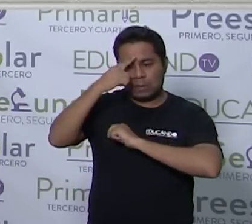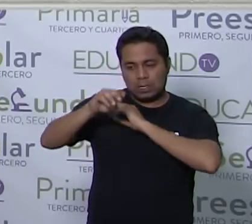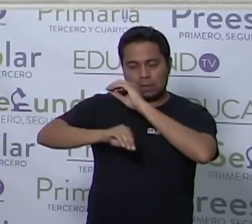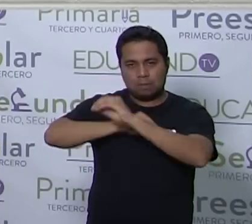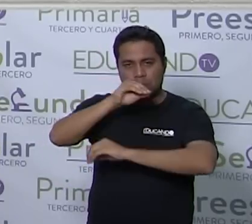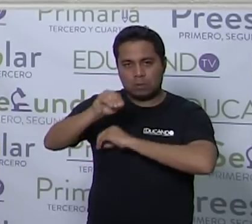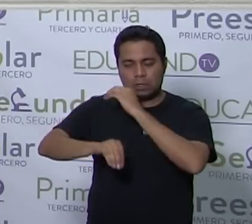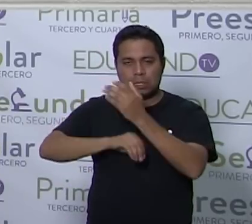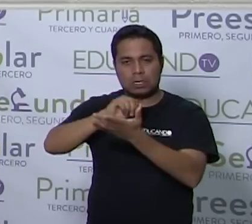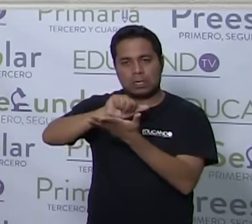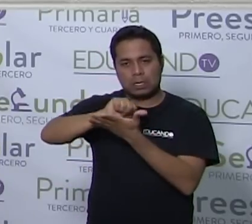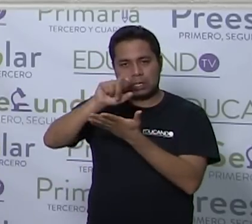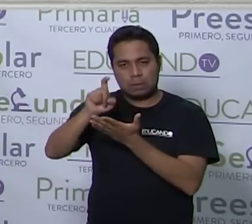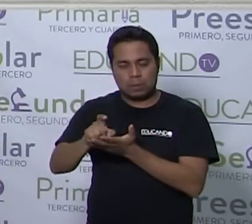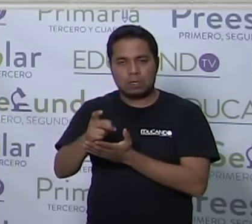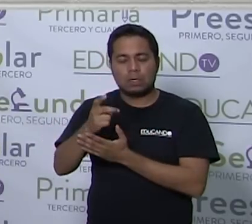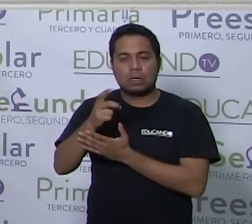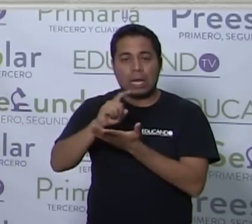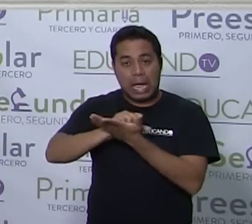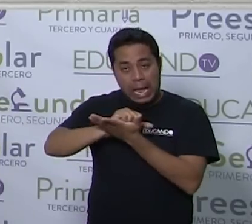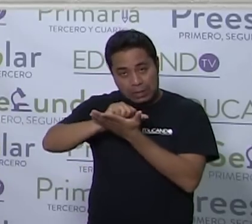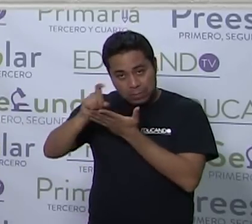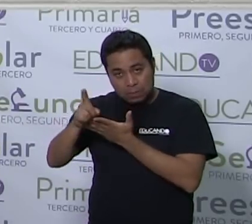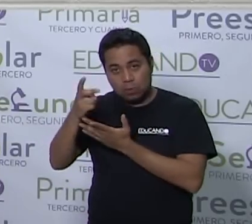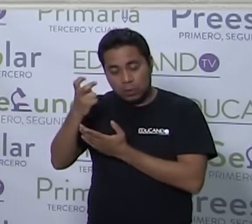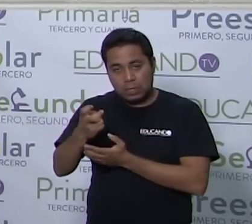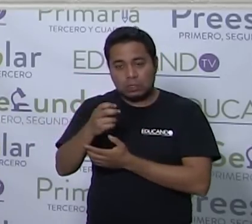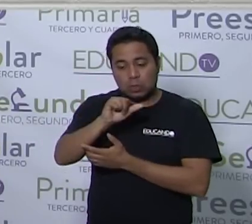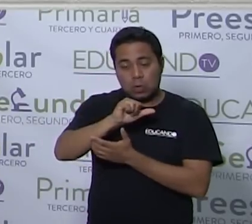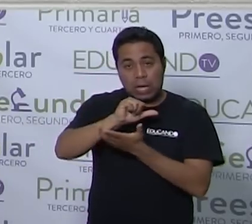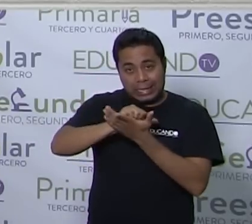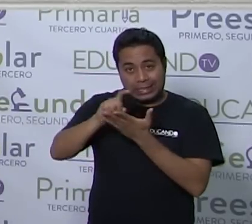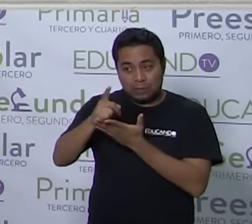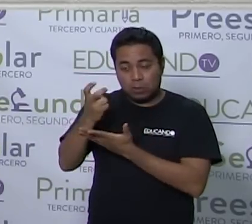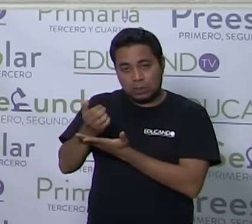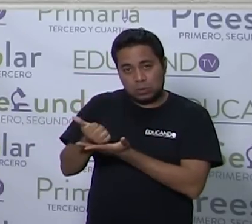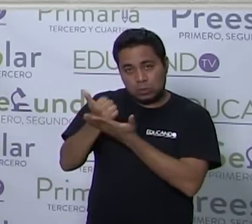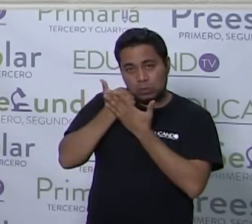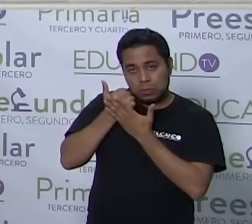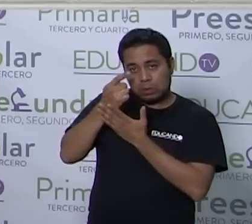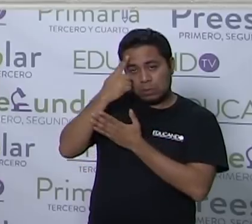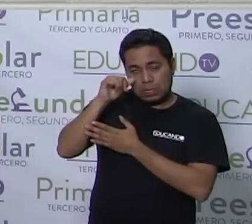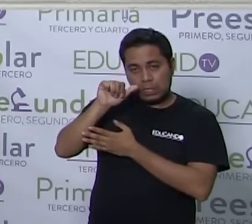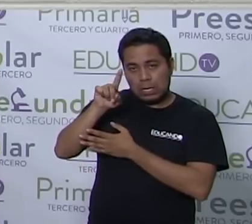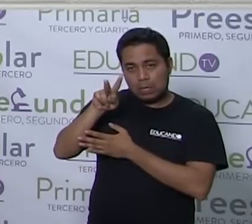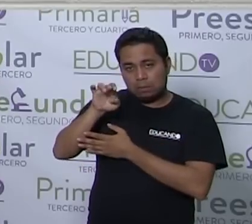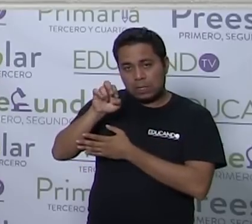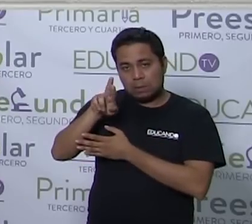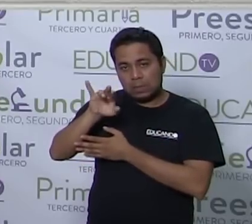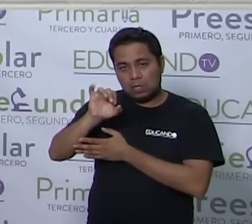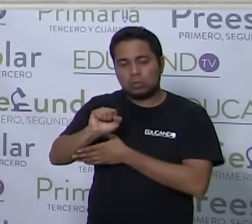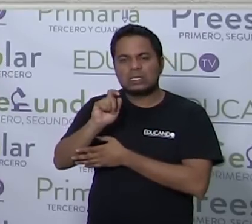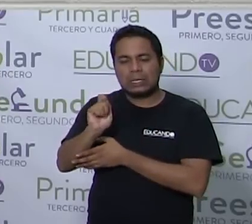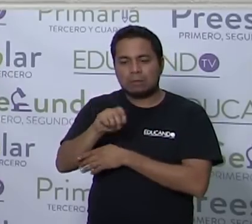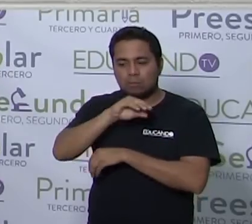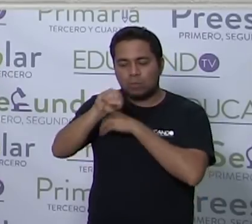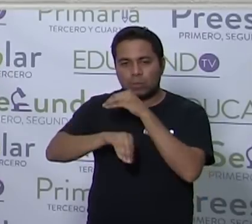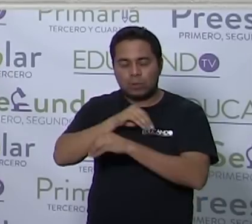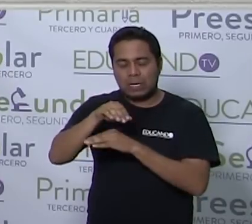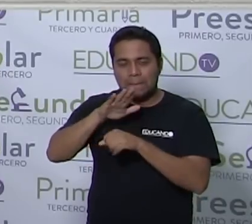enriquecedora, porque eso es lo que nos dan los adjetivos, es lo que nos dan los adverbios. Enriquecen